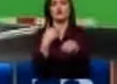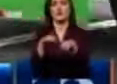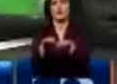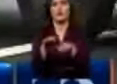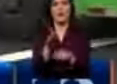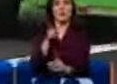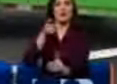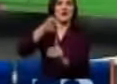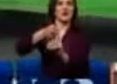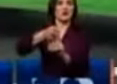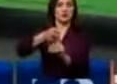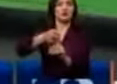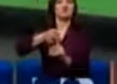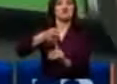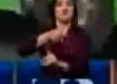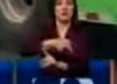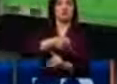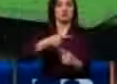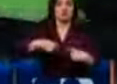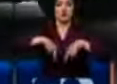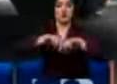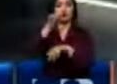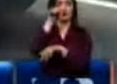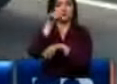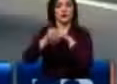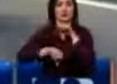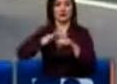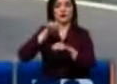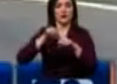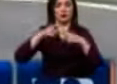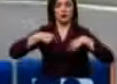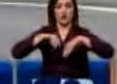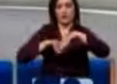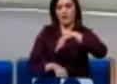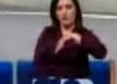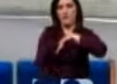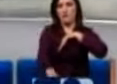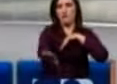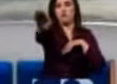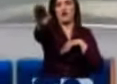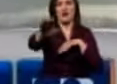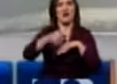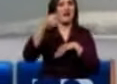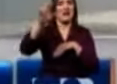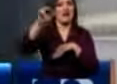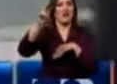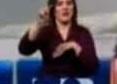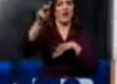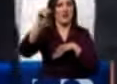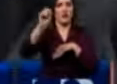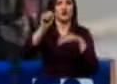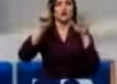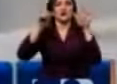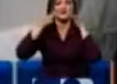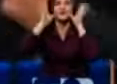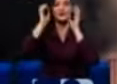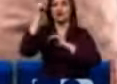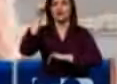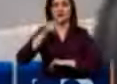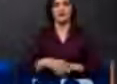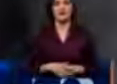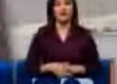ir directamente desde el ciclista por debajo del Eloy Alfaro y permite salir hacia la Granados, sector de la 6 de diciembre. En ese momento